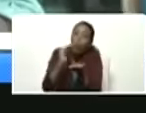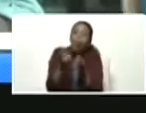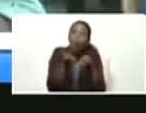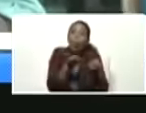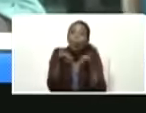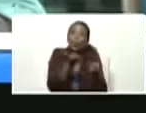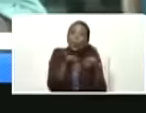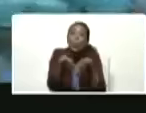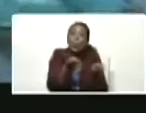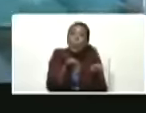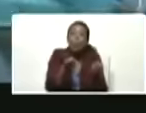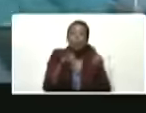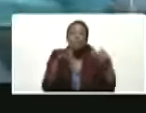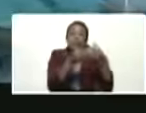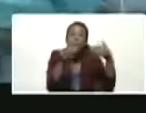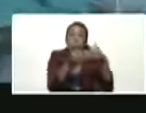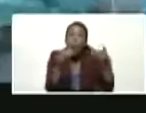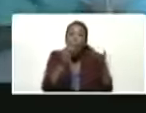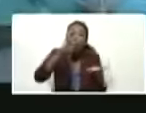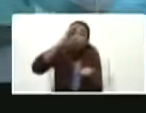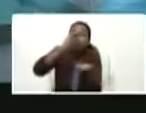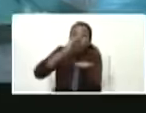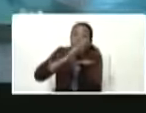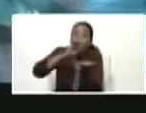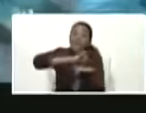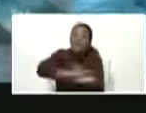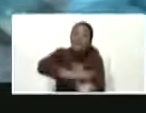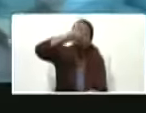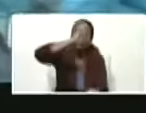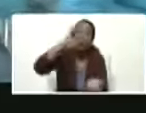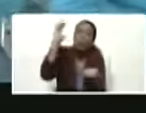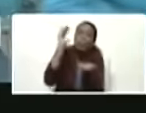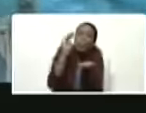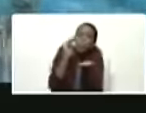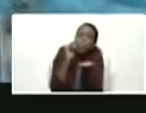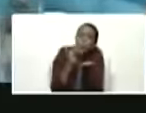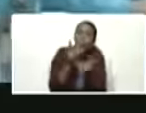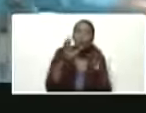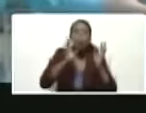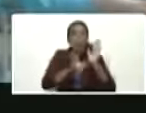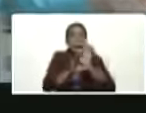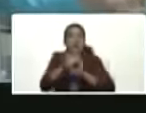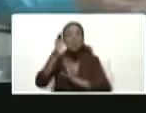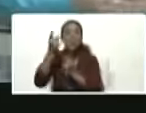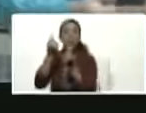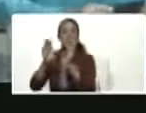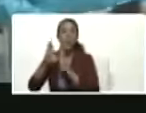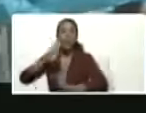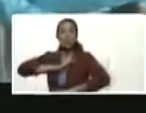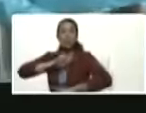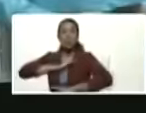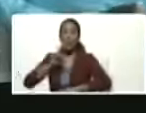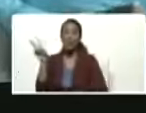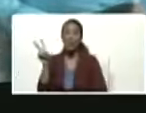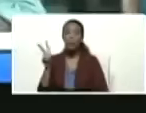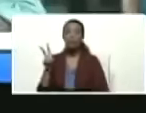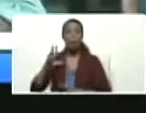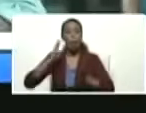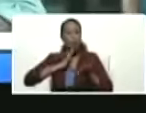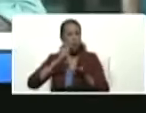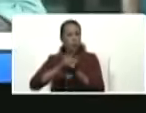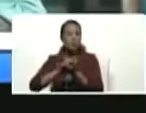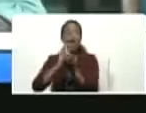al control absoluto del tema inflacionario, con crecimiento económico, con